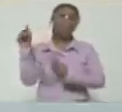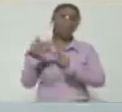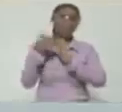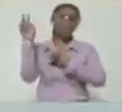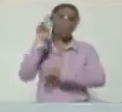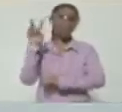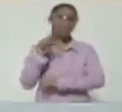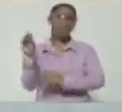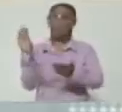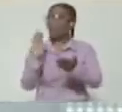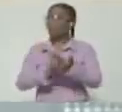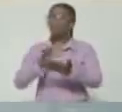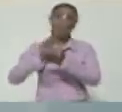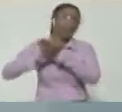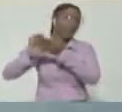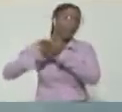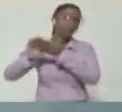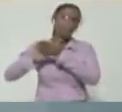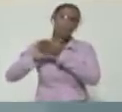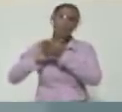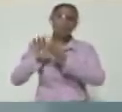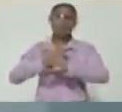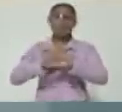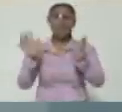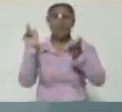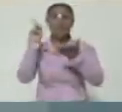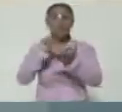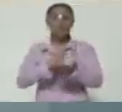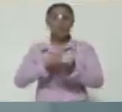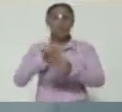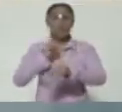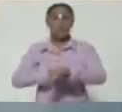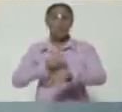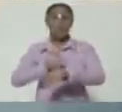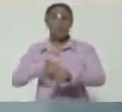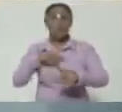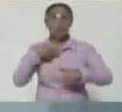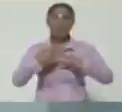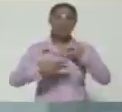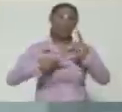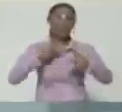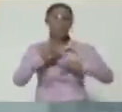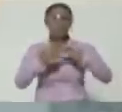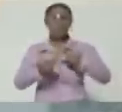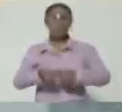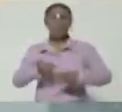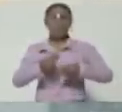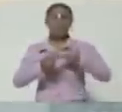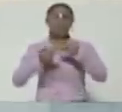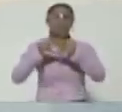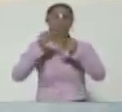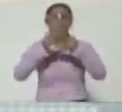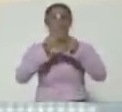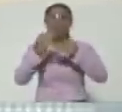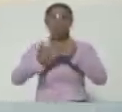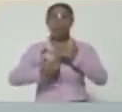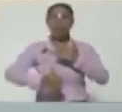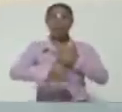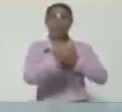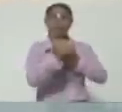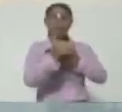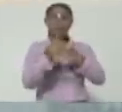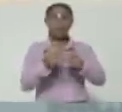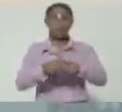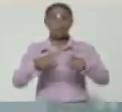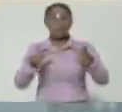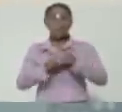no las pongamos como excusa. Ha llegado la hora de producir, de construir, de avanzar y de crecer